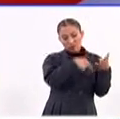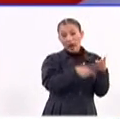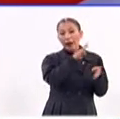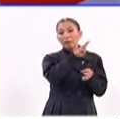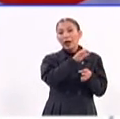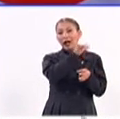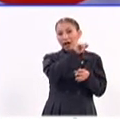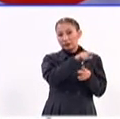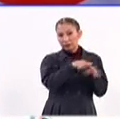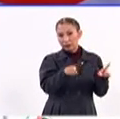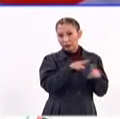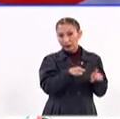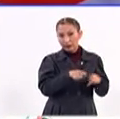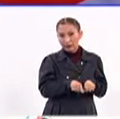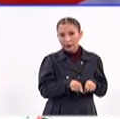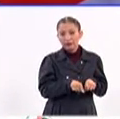becas